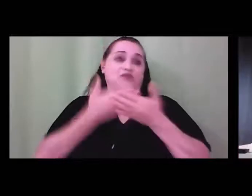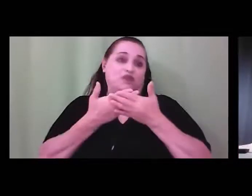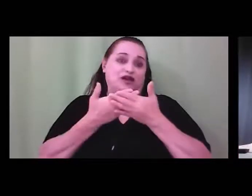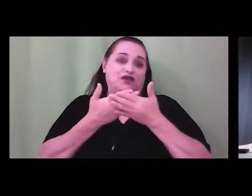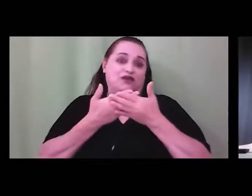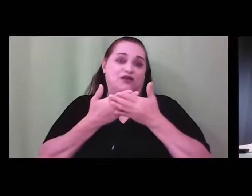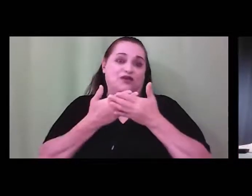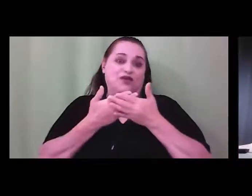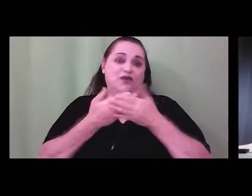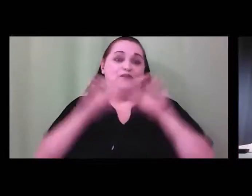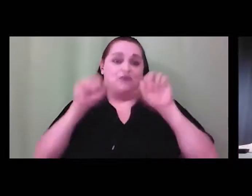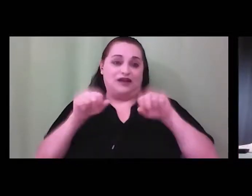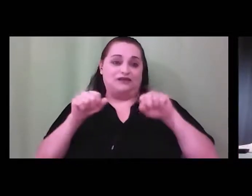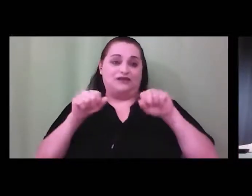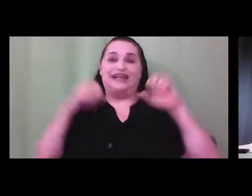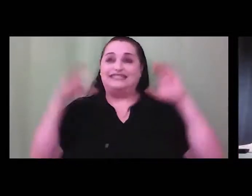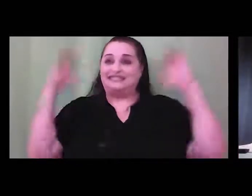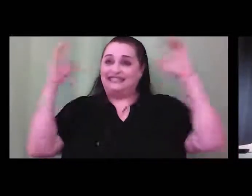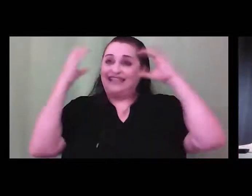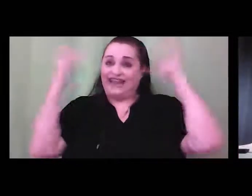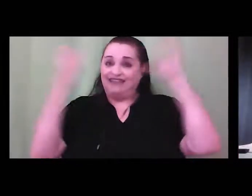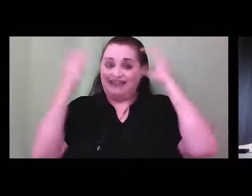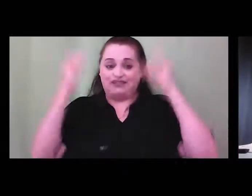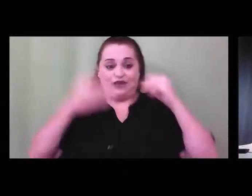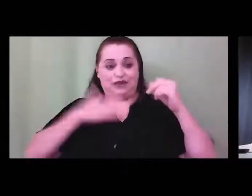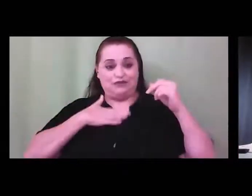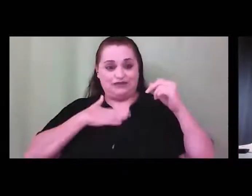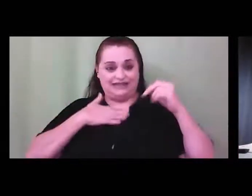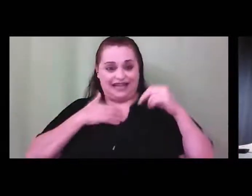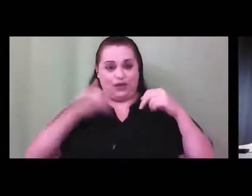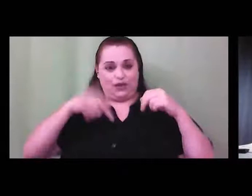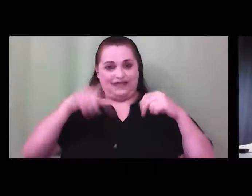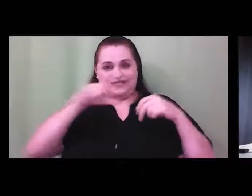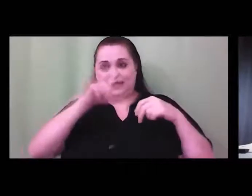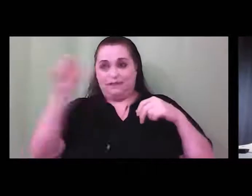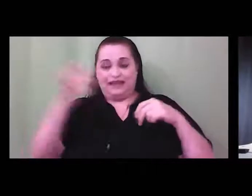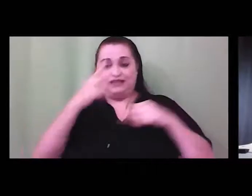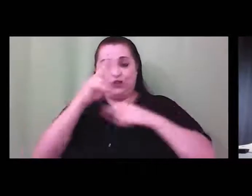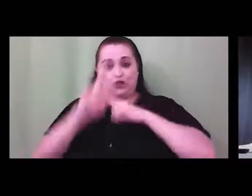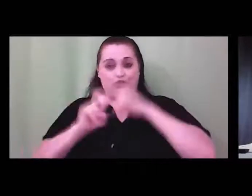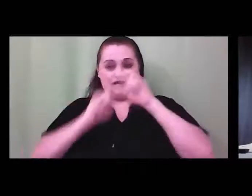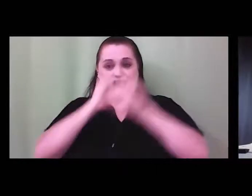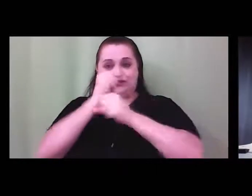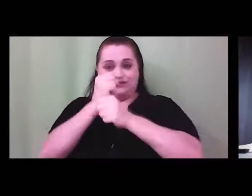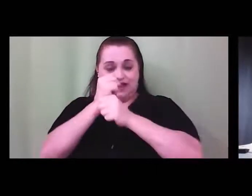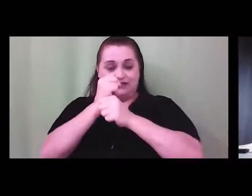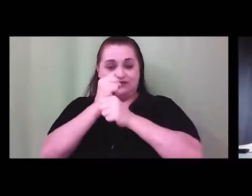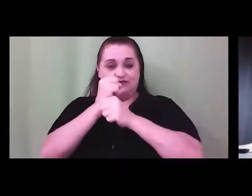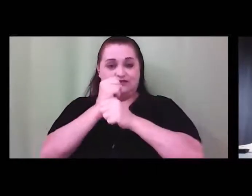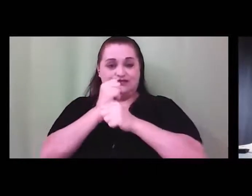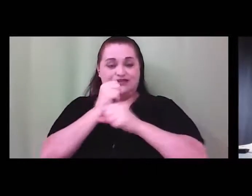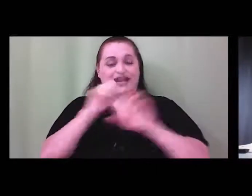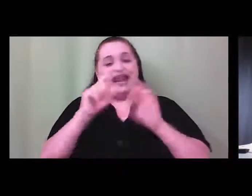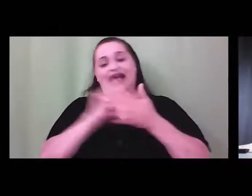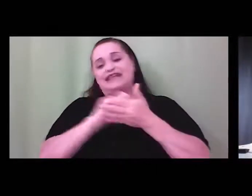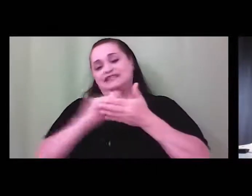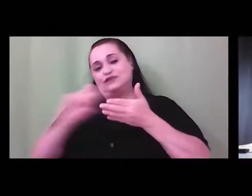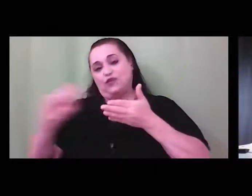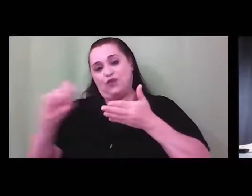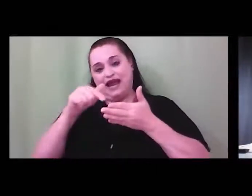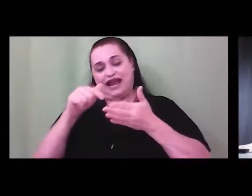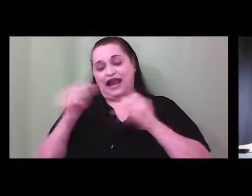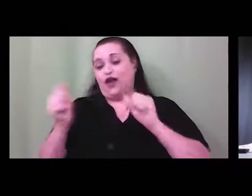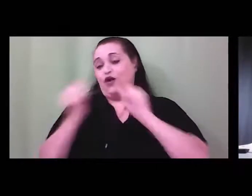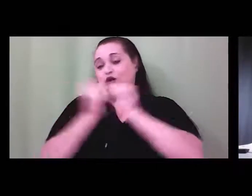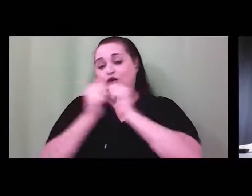de la celebración que hemos tenido en este mes con el Bicentenario, es la escuela, junto con